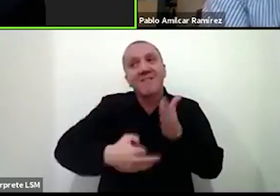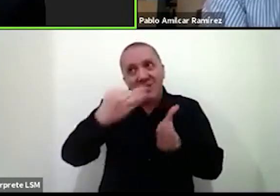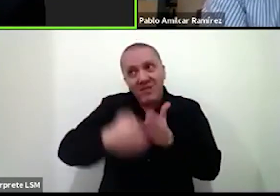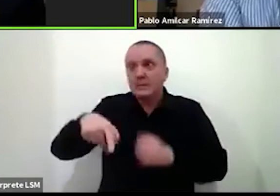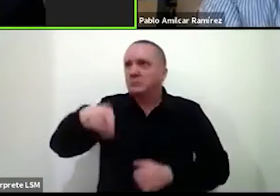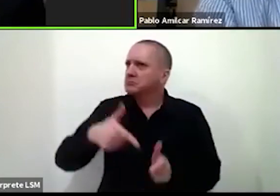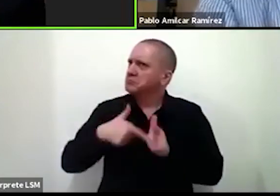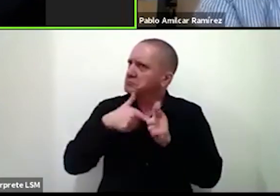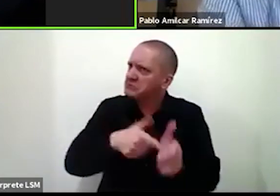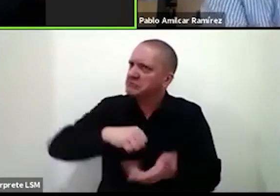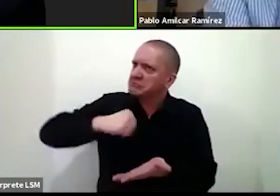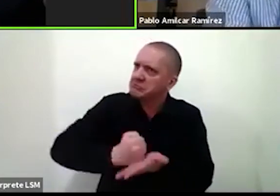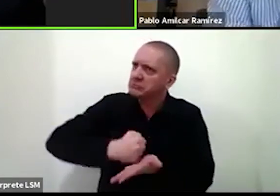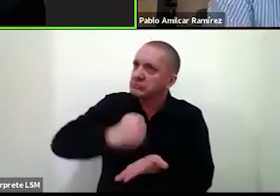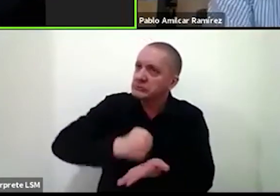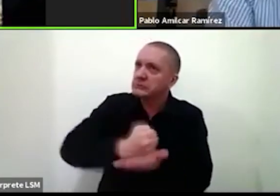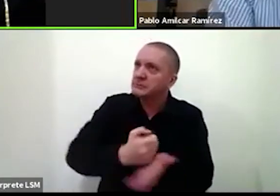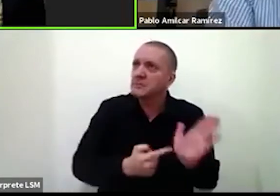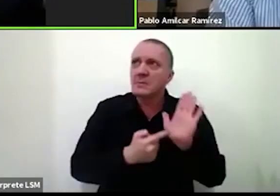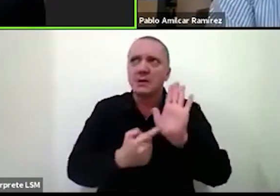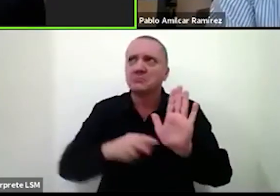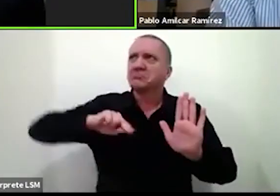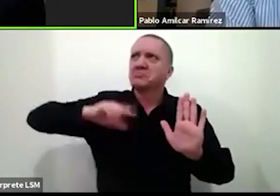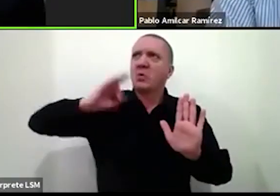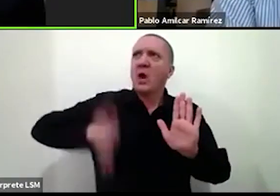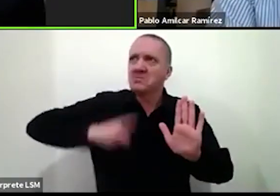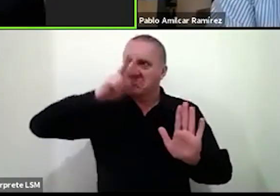haga ser cómplices de las violencias sistemáticas históricas.